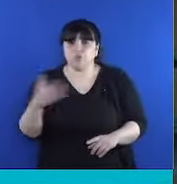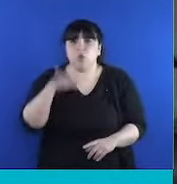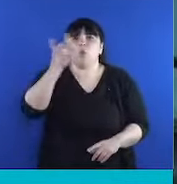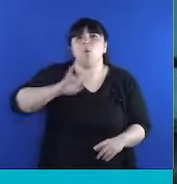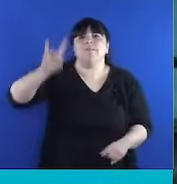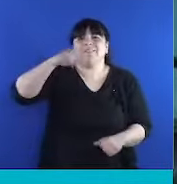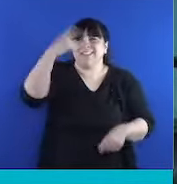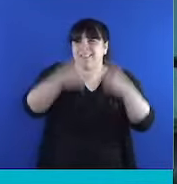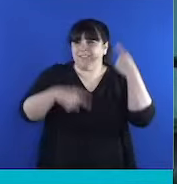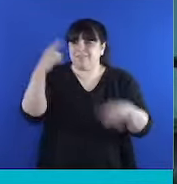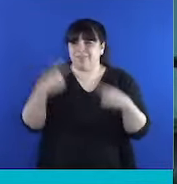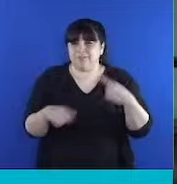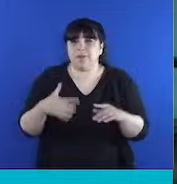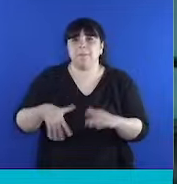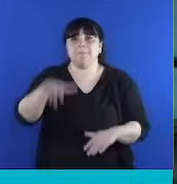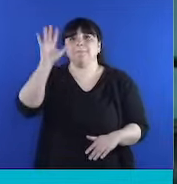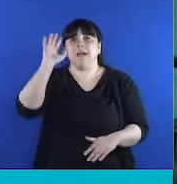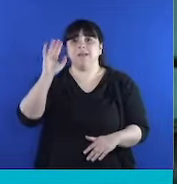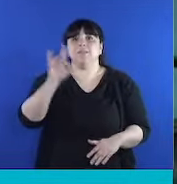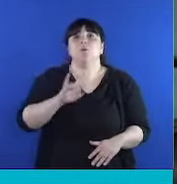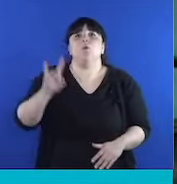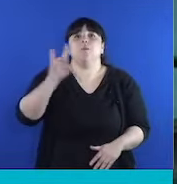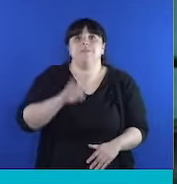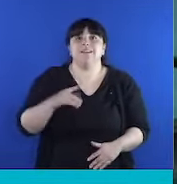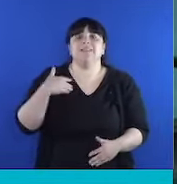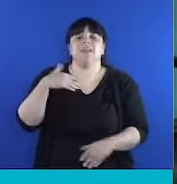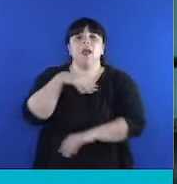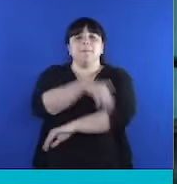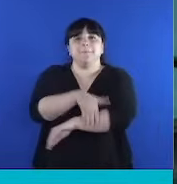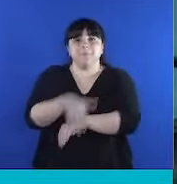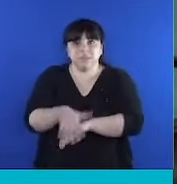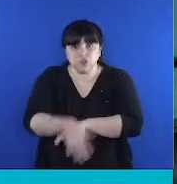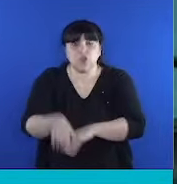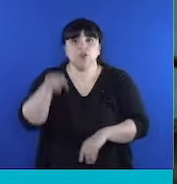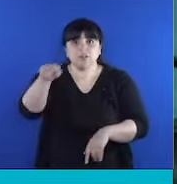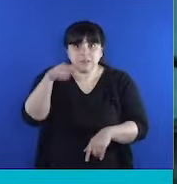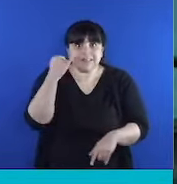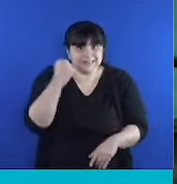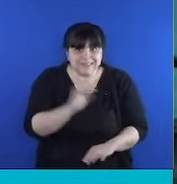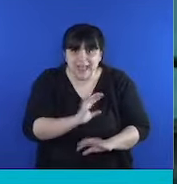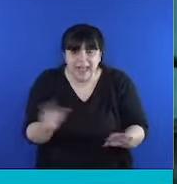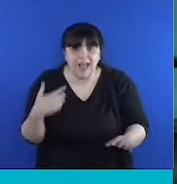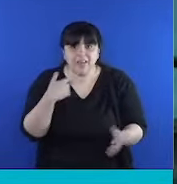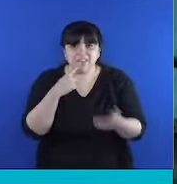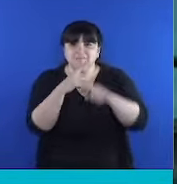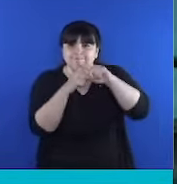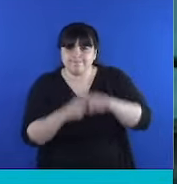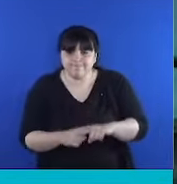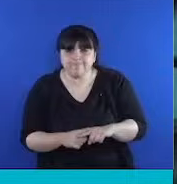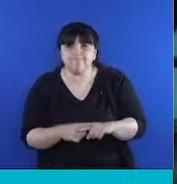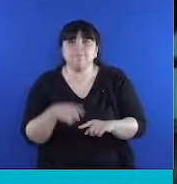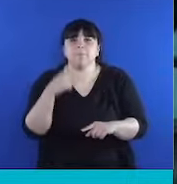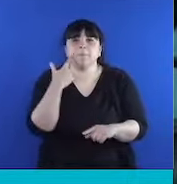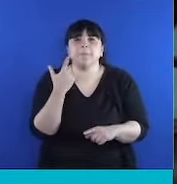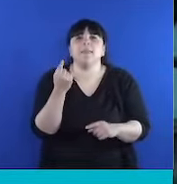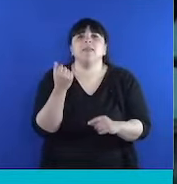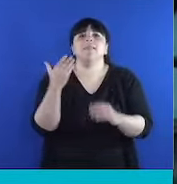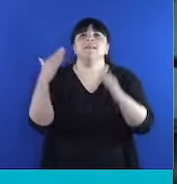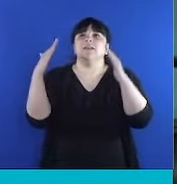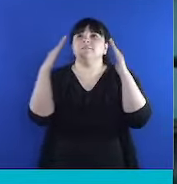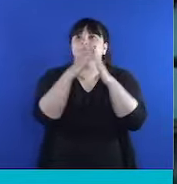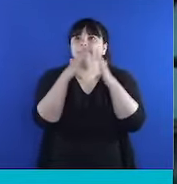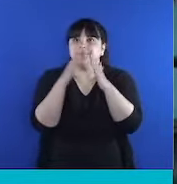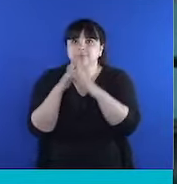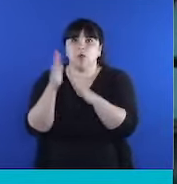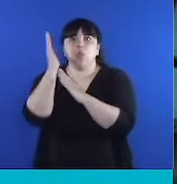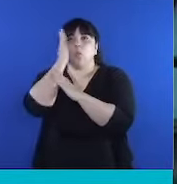universidades, en particular por la Universidad de Misiones, que esa implicancia, que es el alojamiento